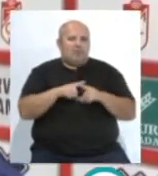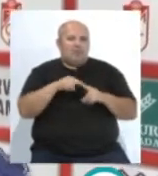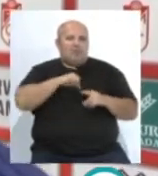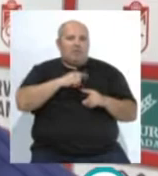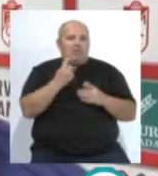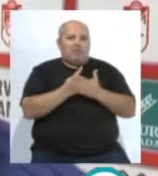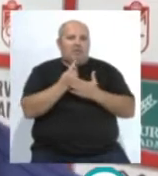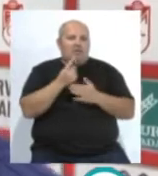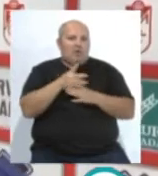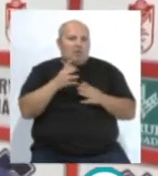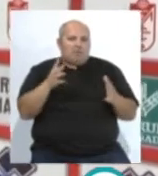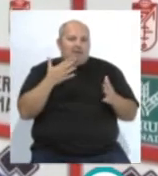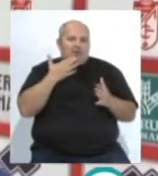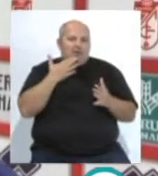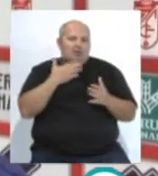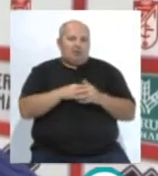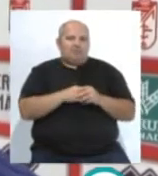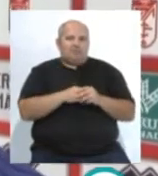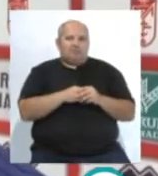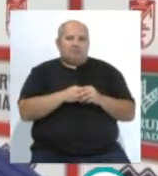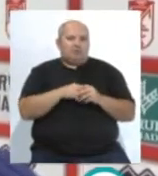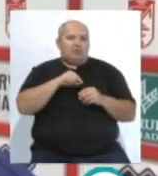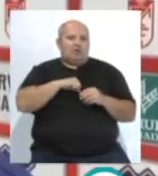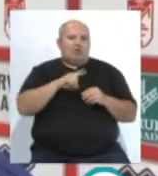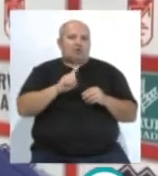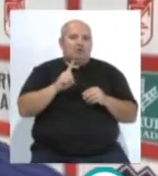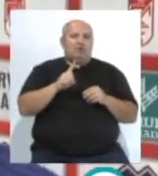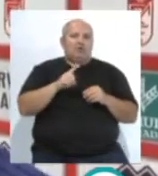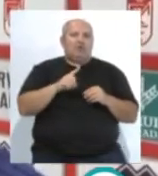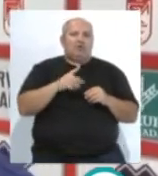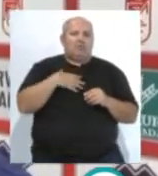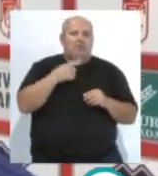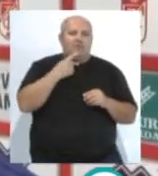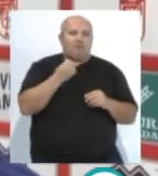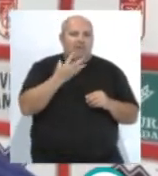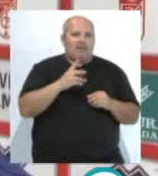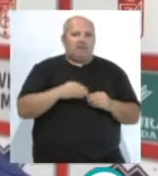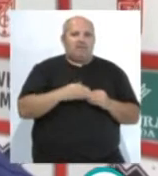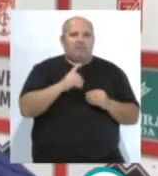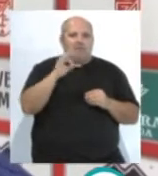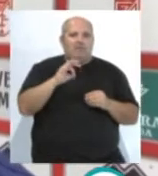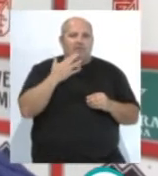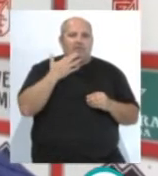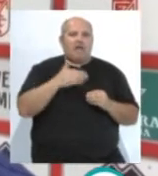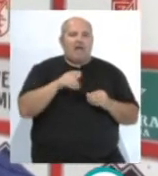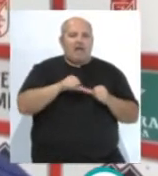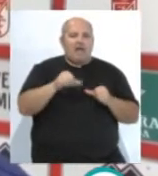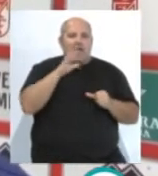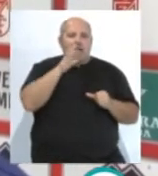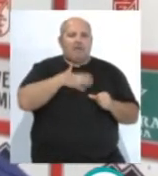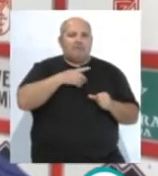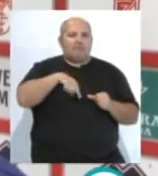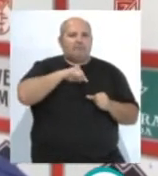Falta un día Lekic con goles, pero ahora no estoy, no puedo decir bien, pero 100%. Ahora